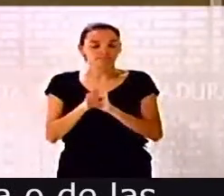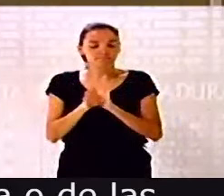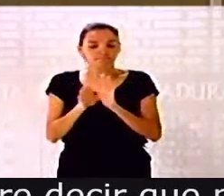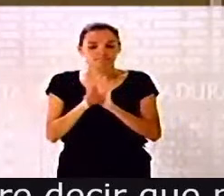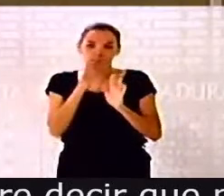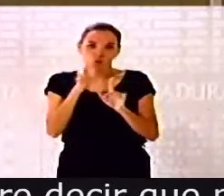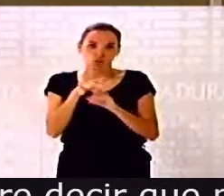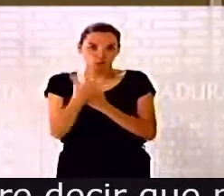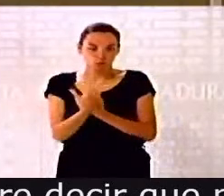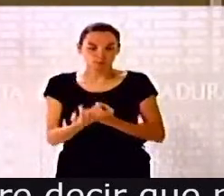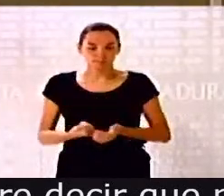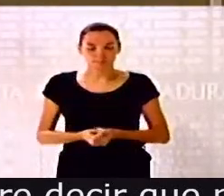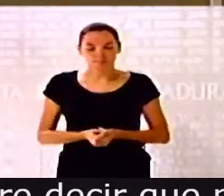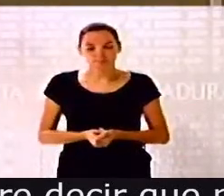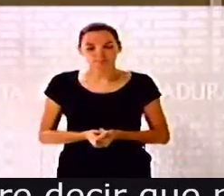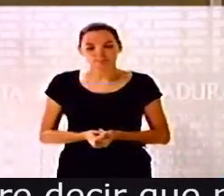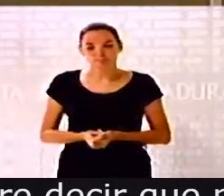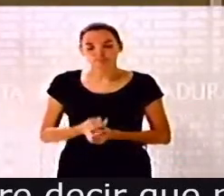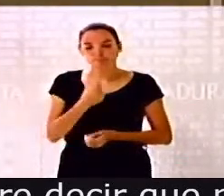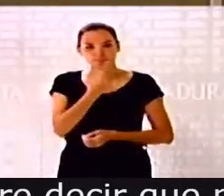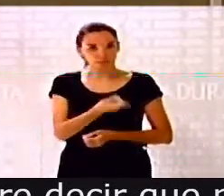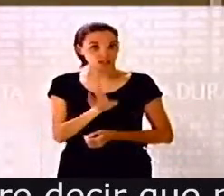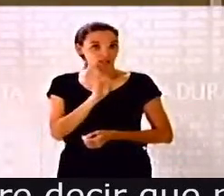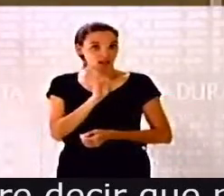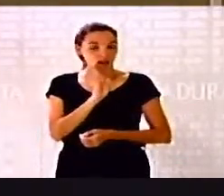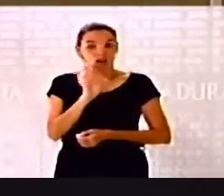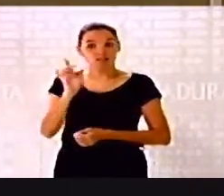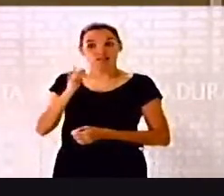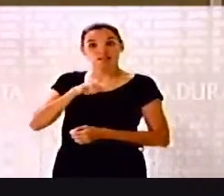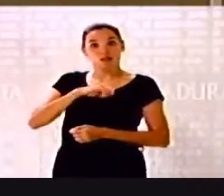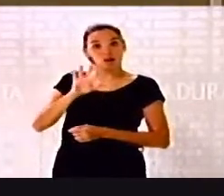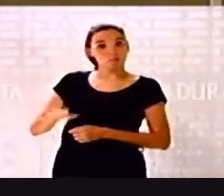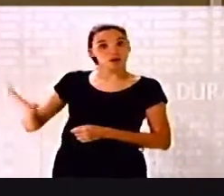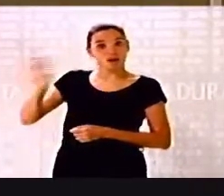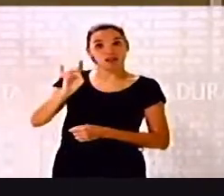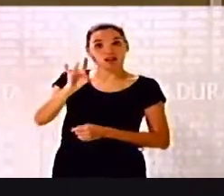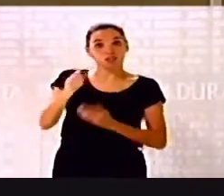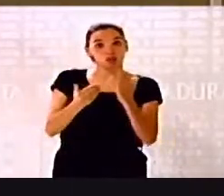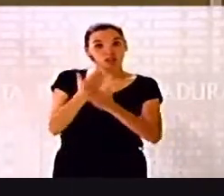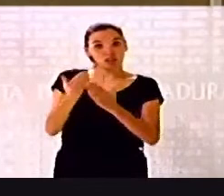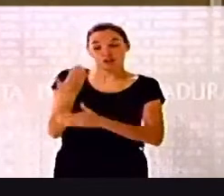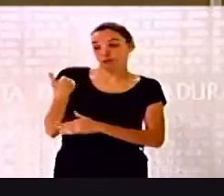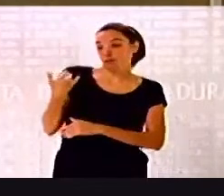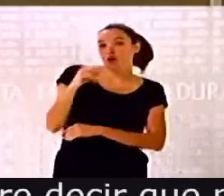pasando. Le decía, la incidencia acumulada en España en los últimos 14 días de